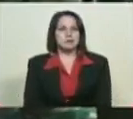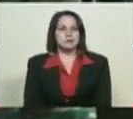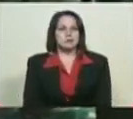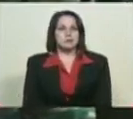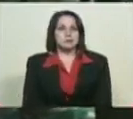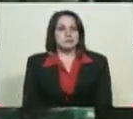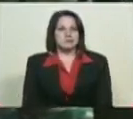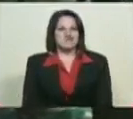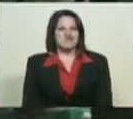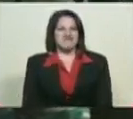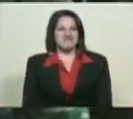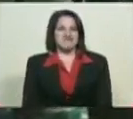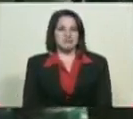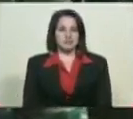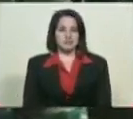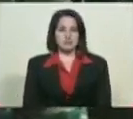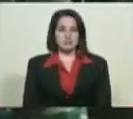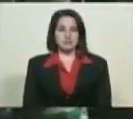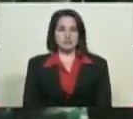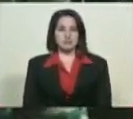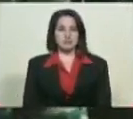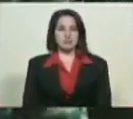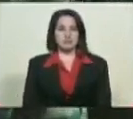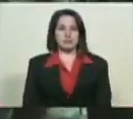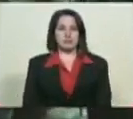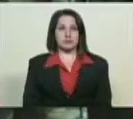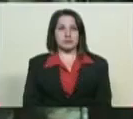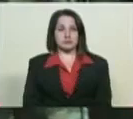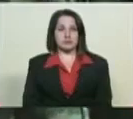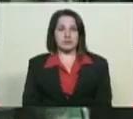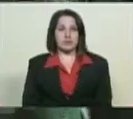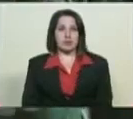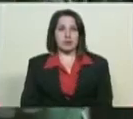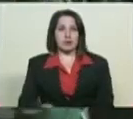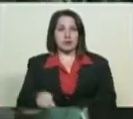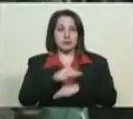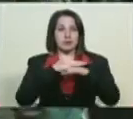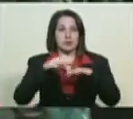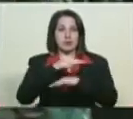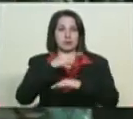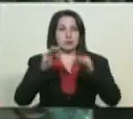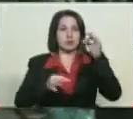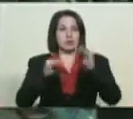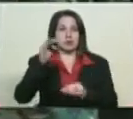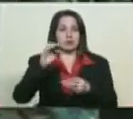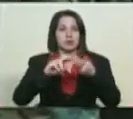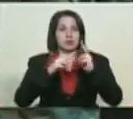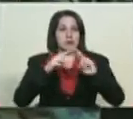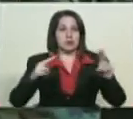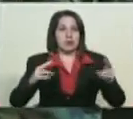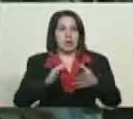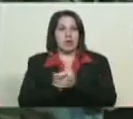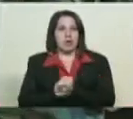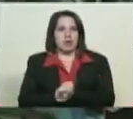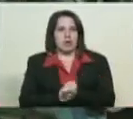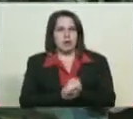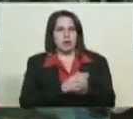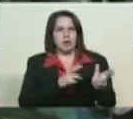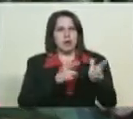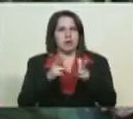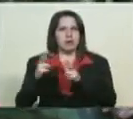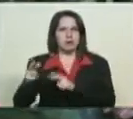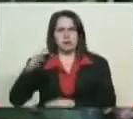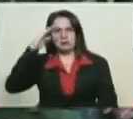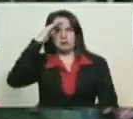El alto mando militar. Ministro de Interior, Justicia y Paz, querido compañero de armas, almirante en jefe,